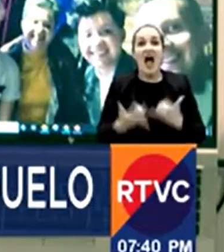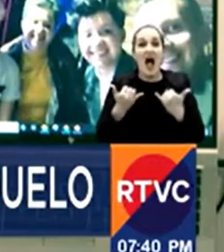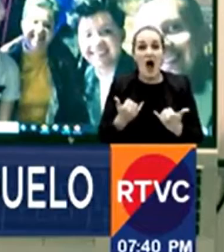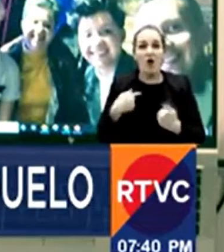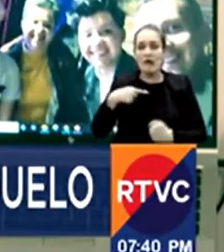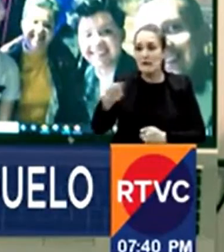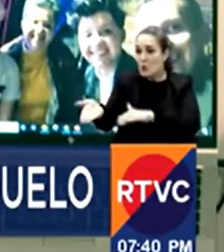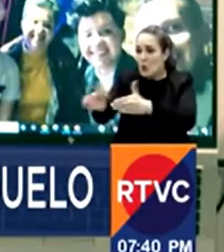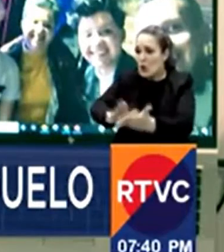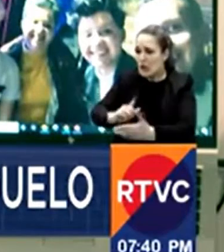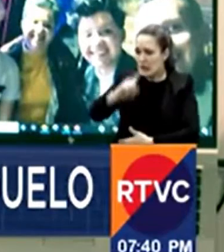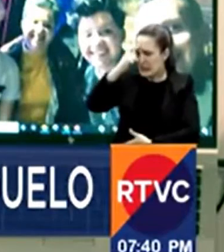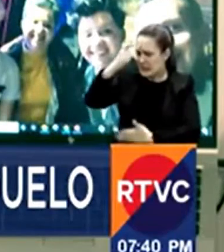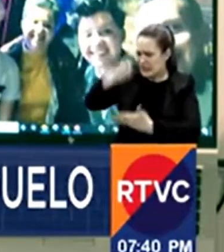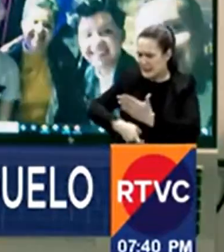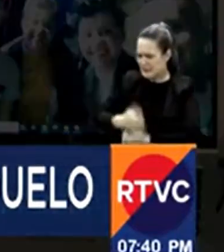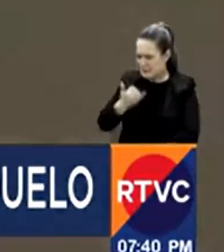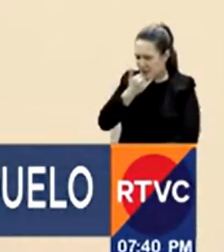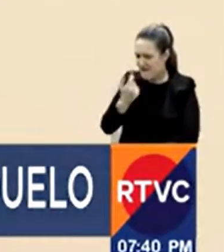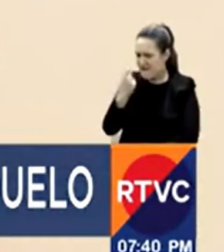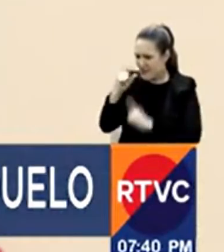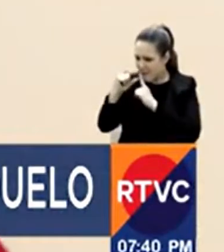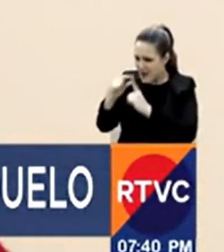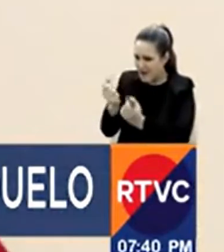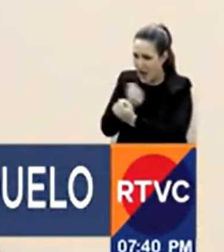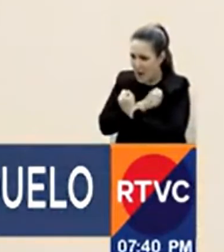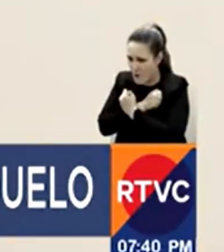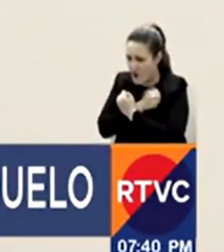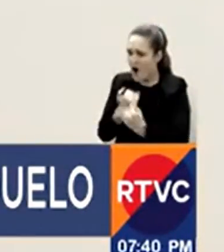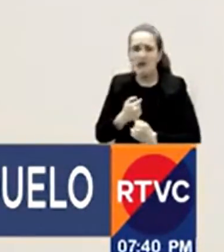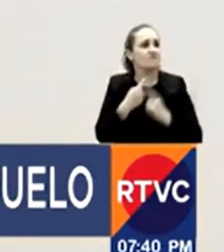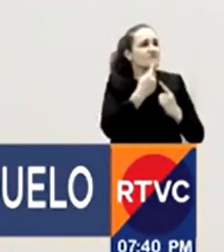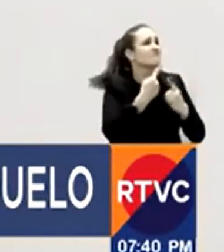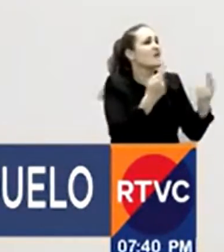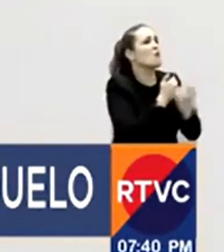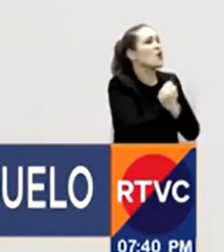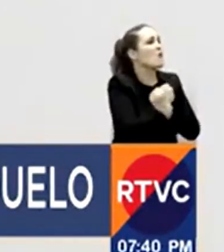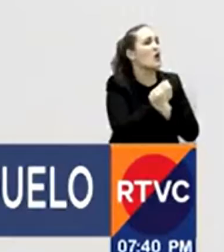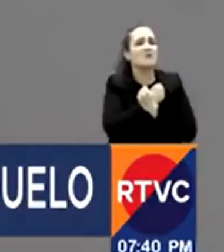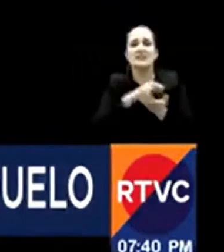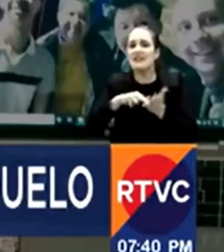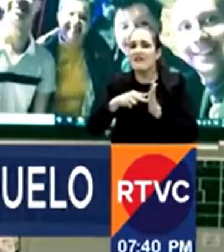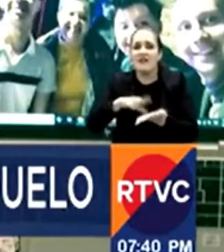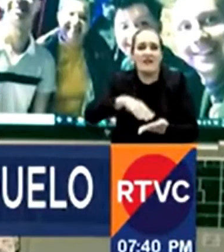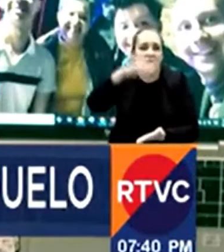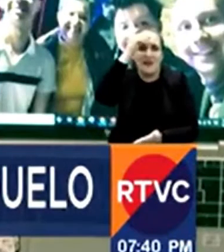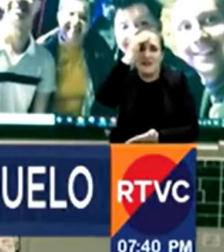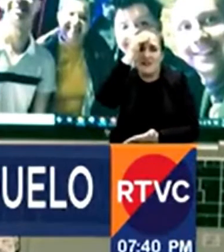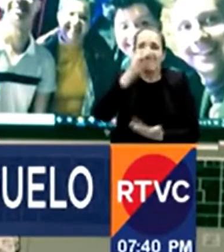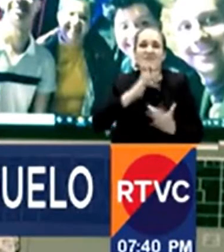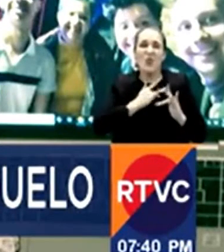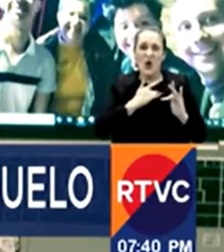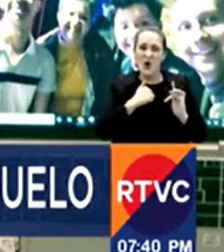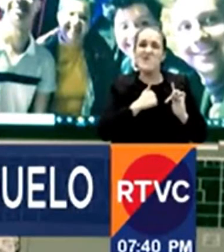tengo porque sé que esto es un ratico y todo lo que tengo es prestado. Una vez tú aprendes a vivir con ese dolor, porque nunca se